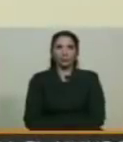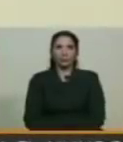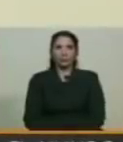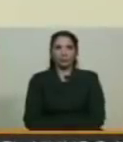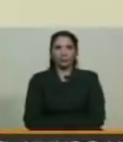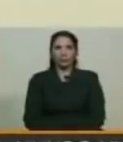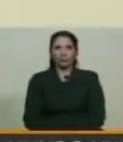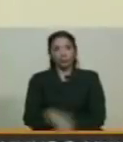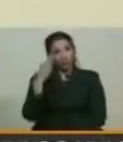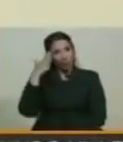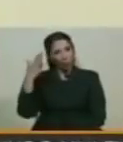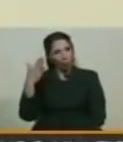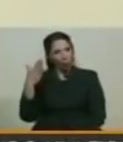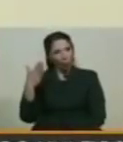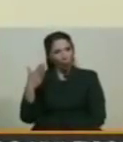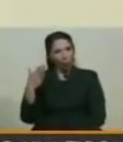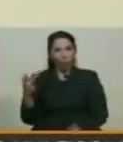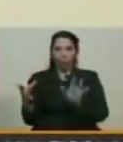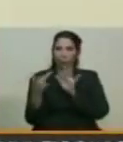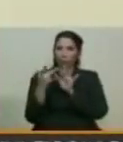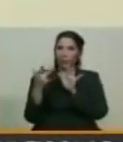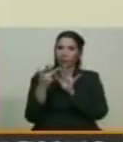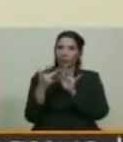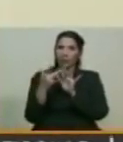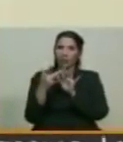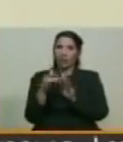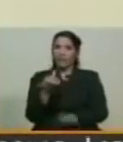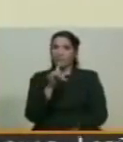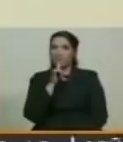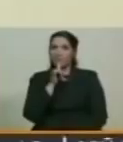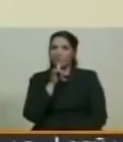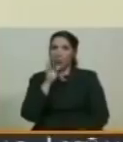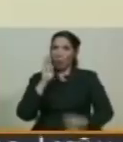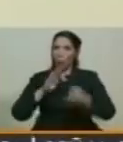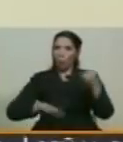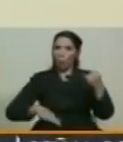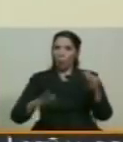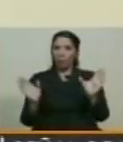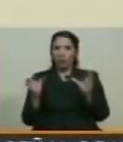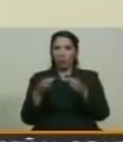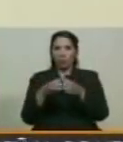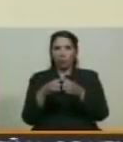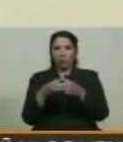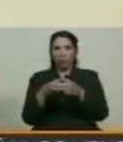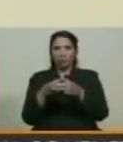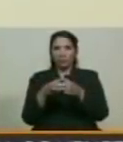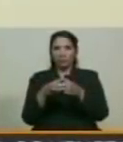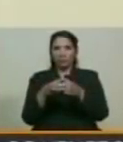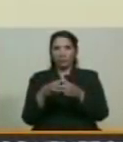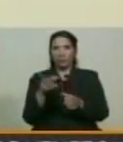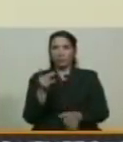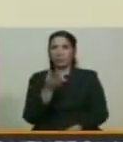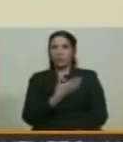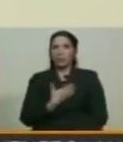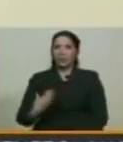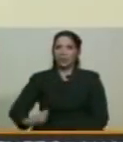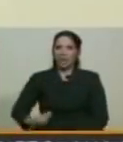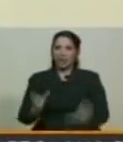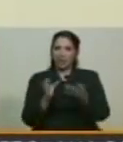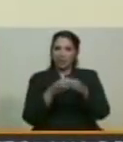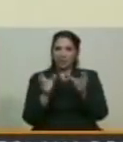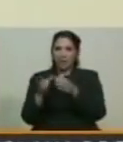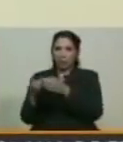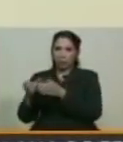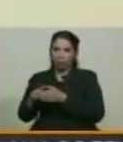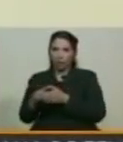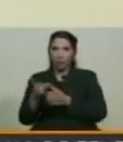Hola, un gusto saludarte. El contacto lo establecemos para informarles que acaba de culminar una reunión del Consejo de Vicepresidentes Sectoriales que se realizó en la sede de